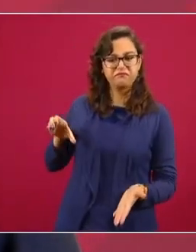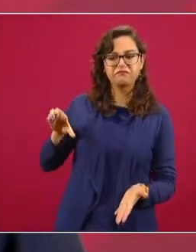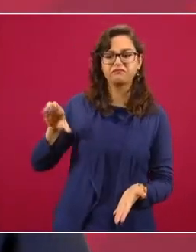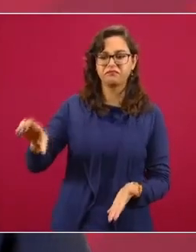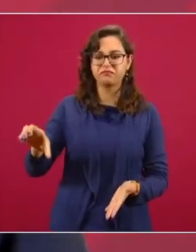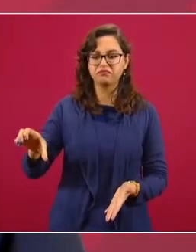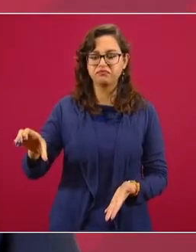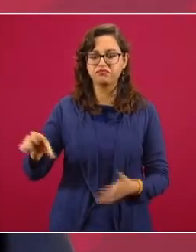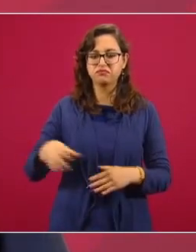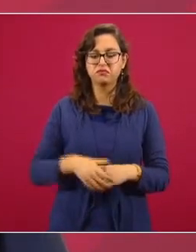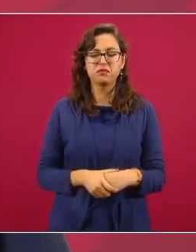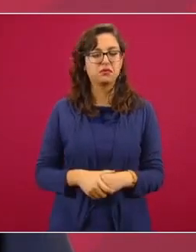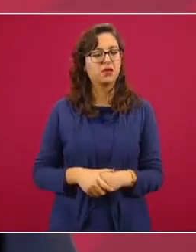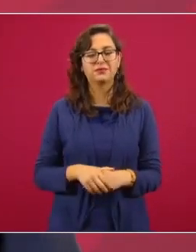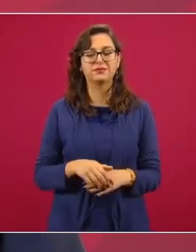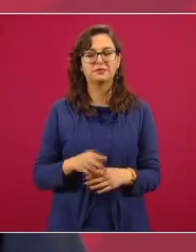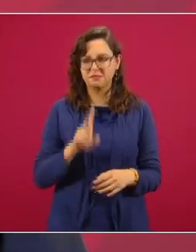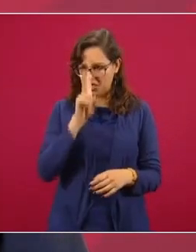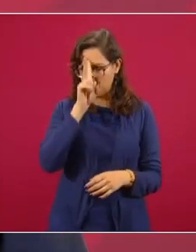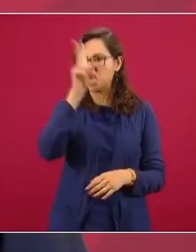No lo creo.